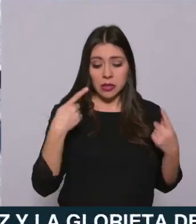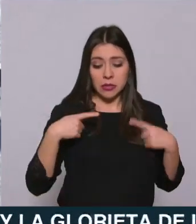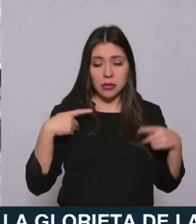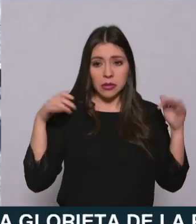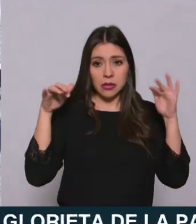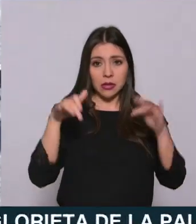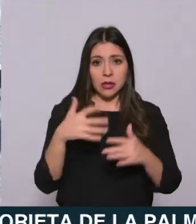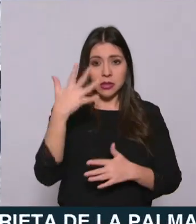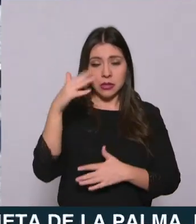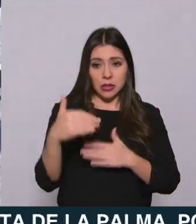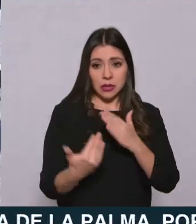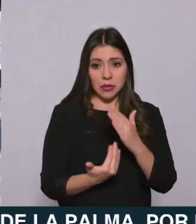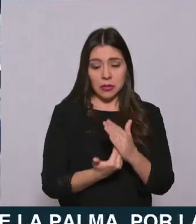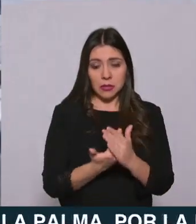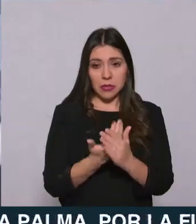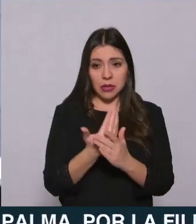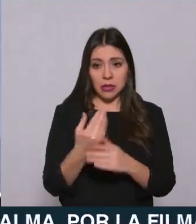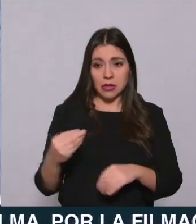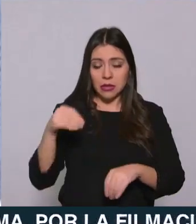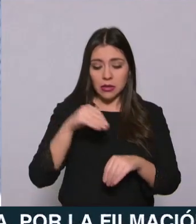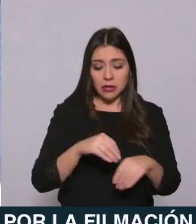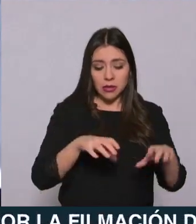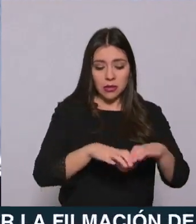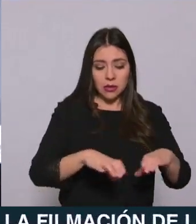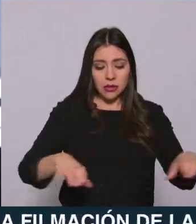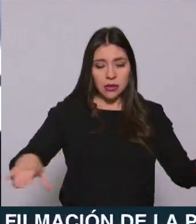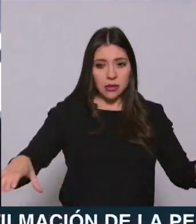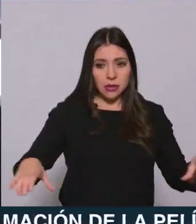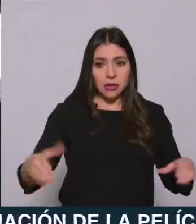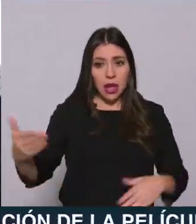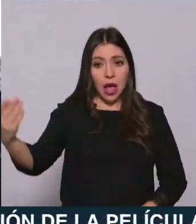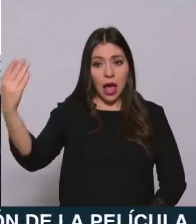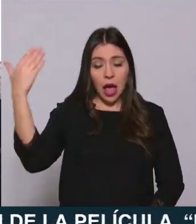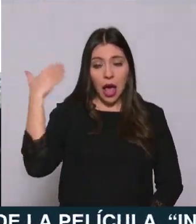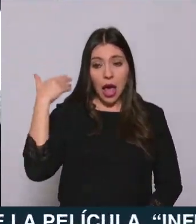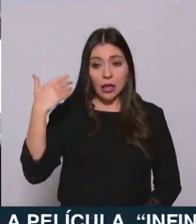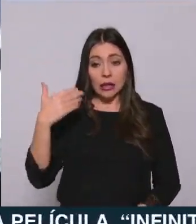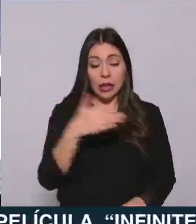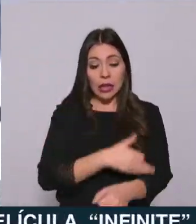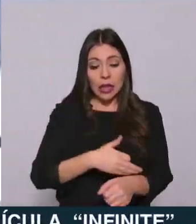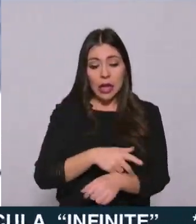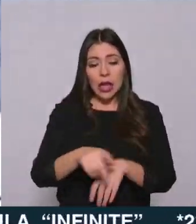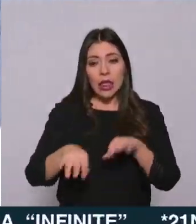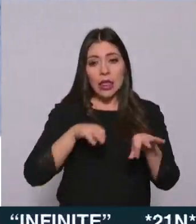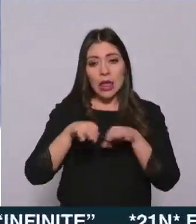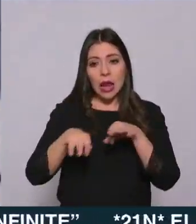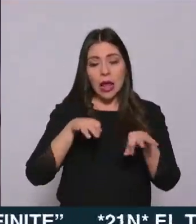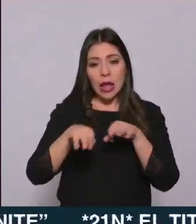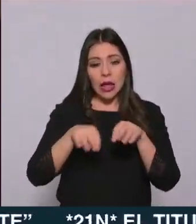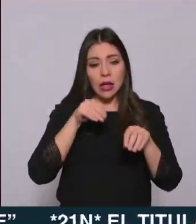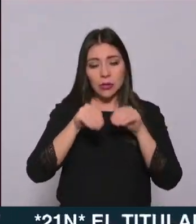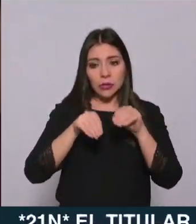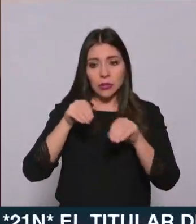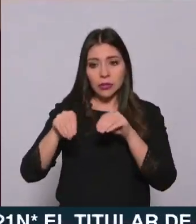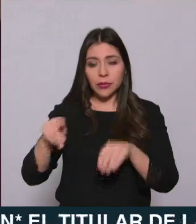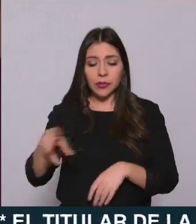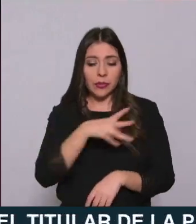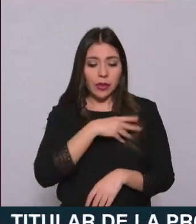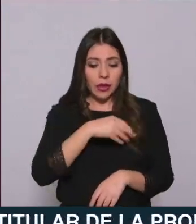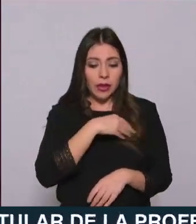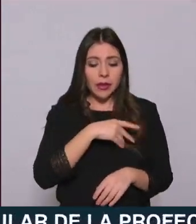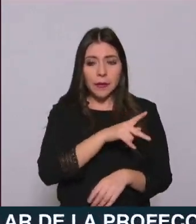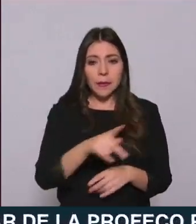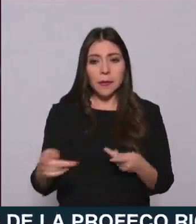mañana para poner el puesto, pero antes hubo un trabajo desde un día anterior en la tarde. Sus hijas y otras personas preparan las